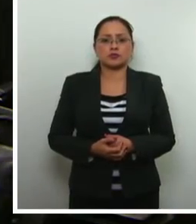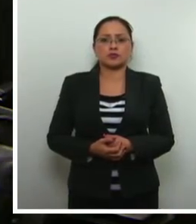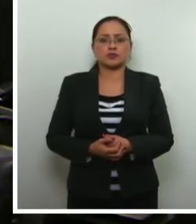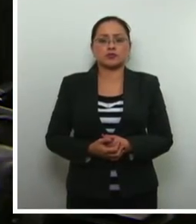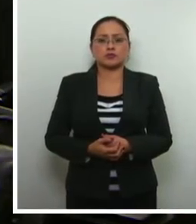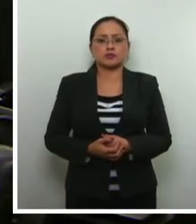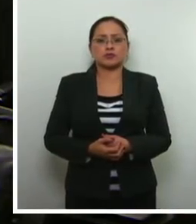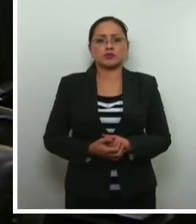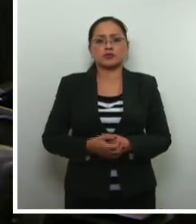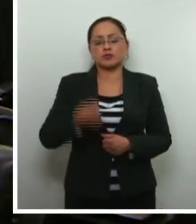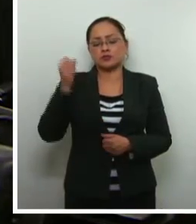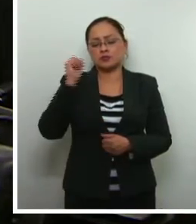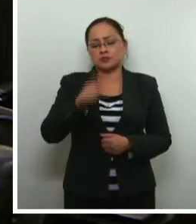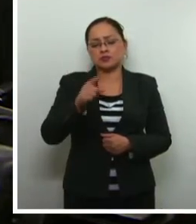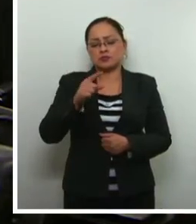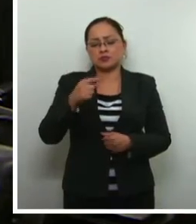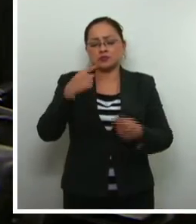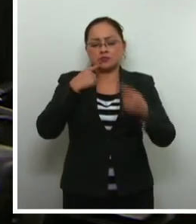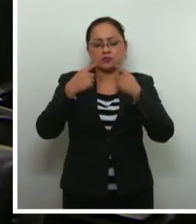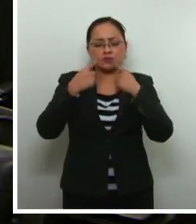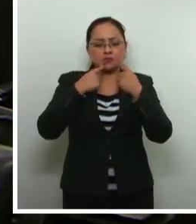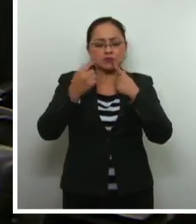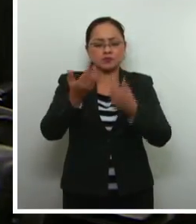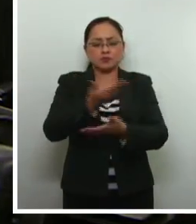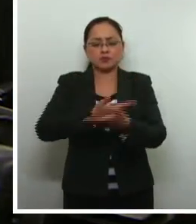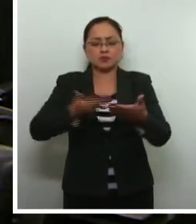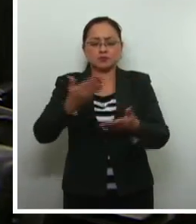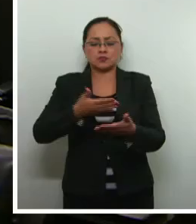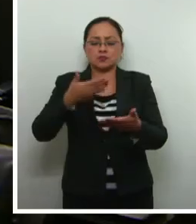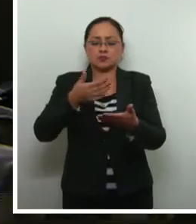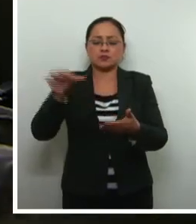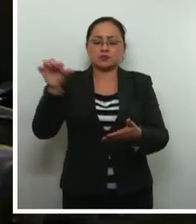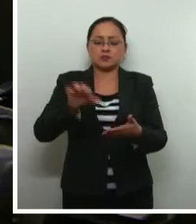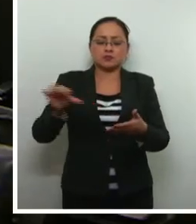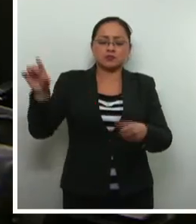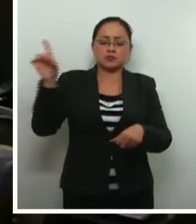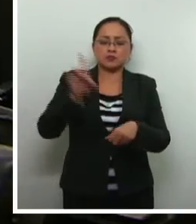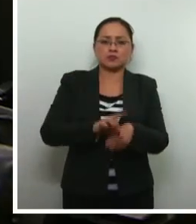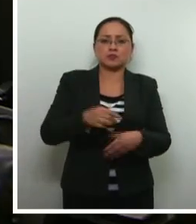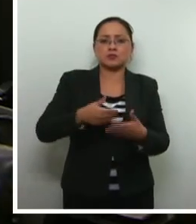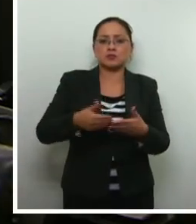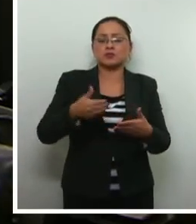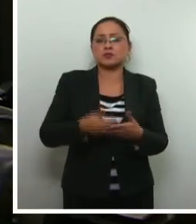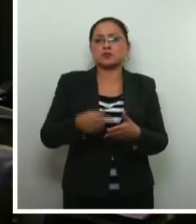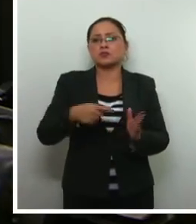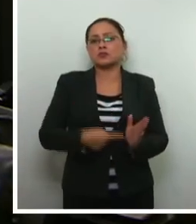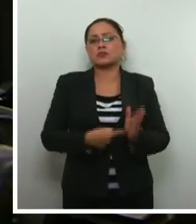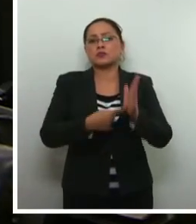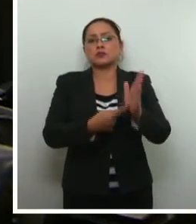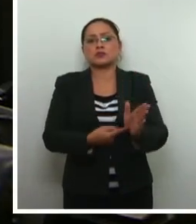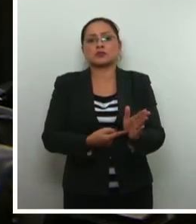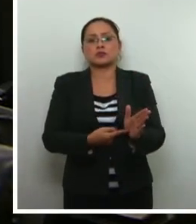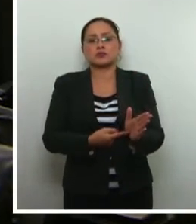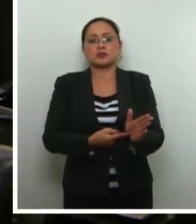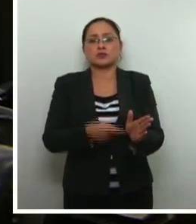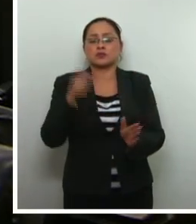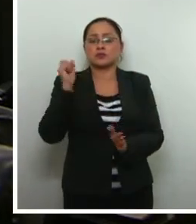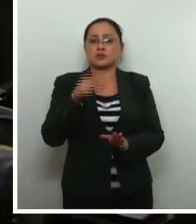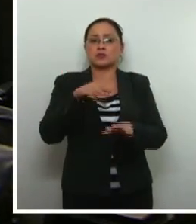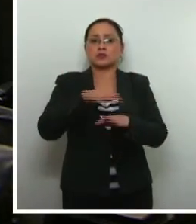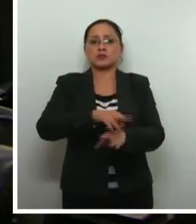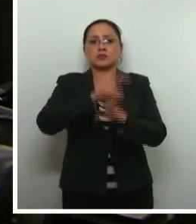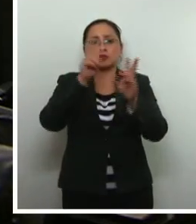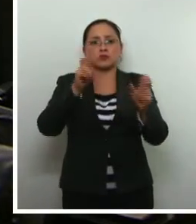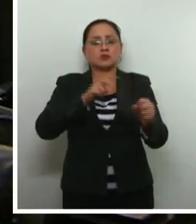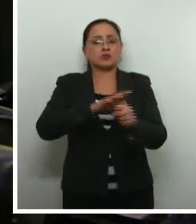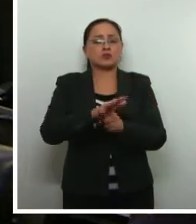Parte también de la discusión que el día de hoy se ha presentado y que tiene que ver